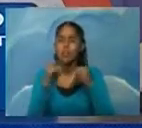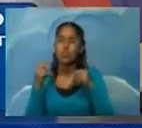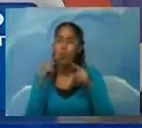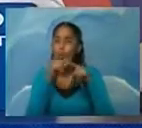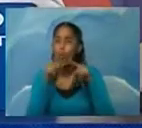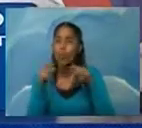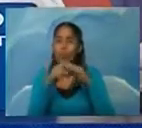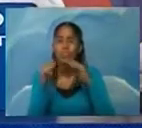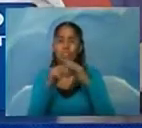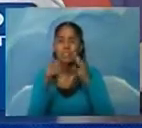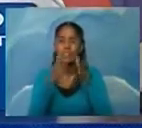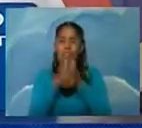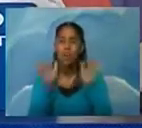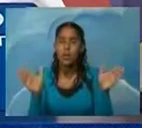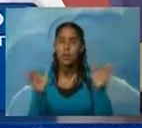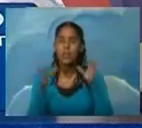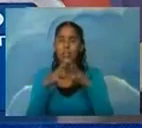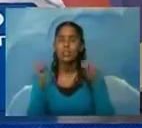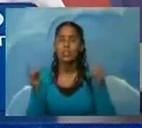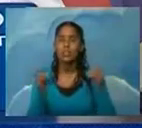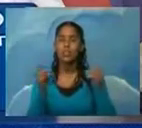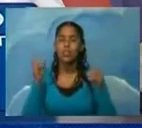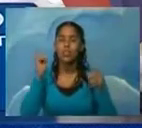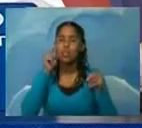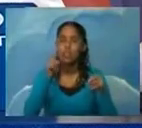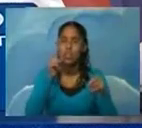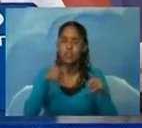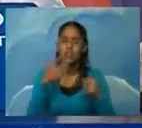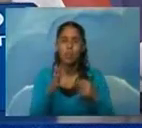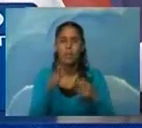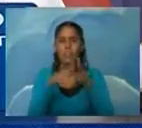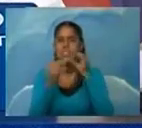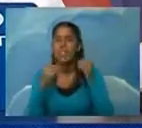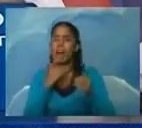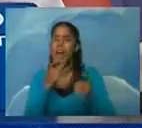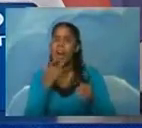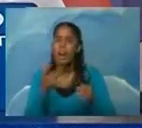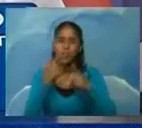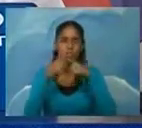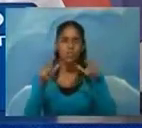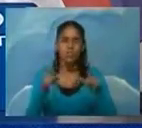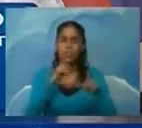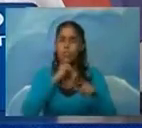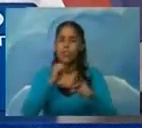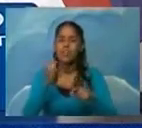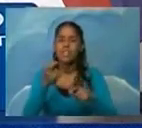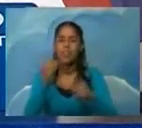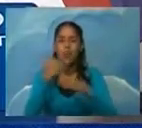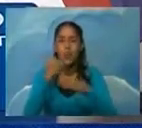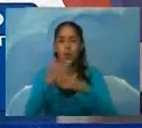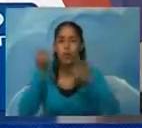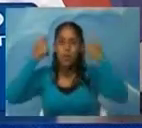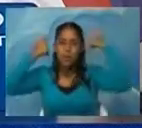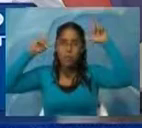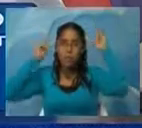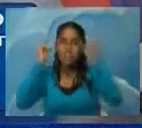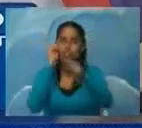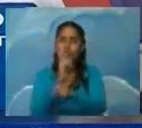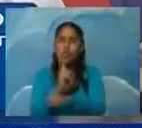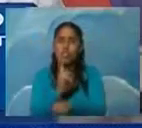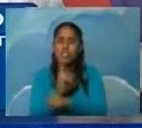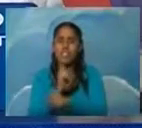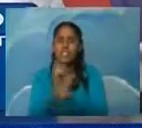aquí abierto, su casquito abierto, y eso parece, no hombre, parece un venadito, pero chiquitico así,